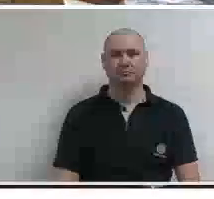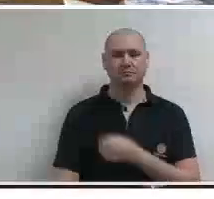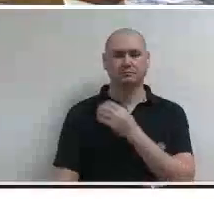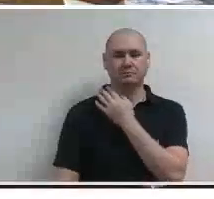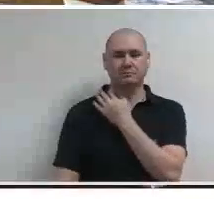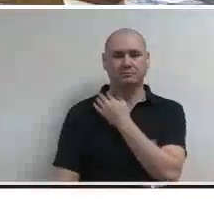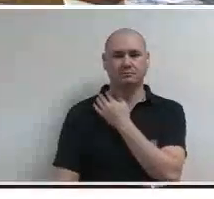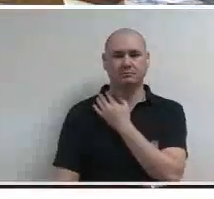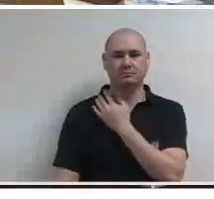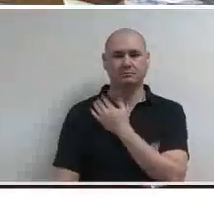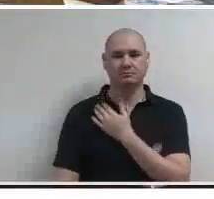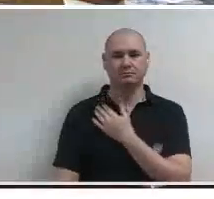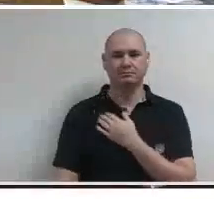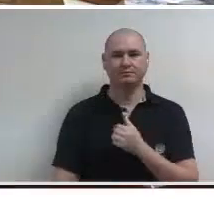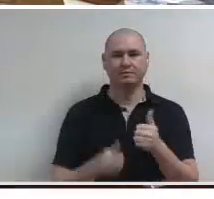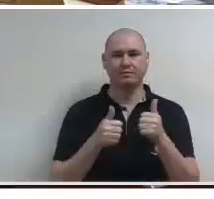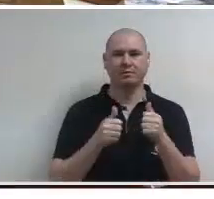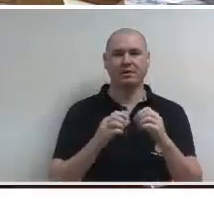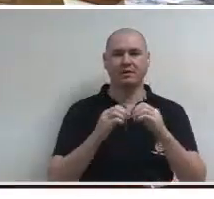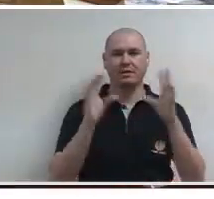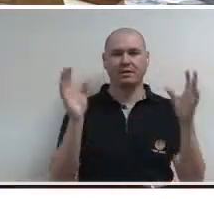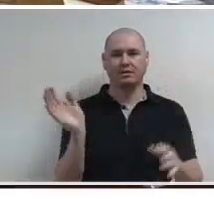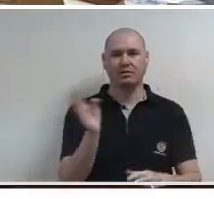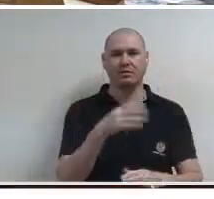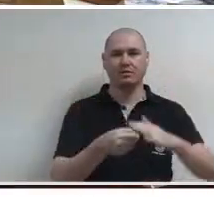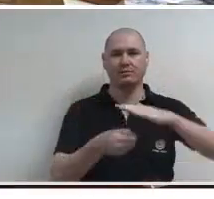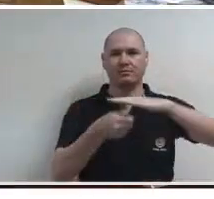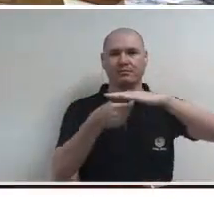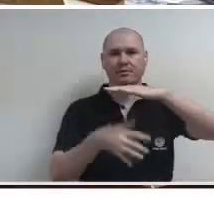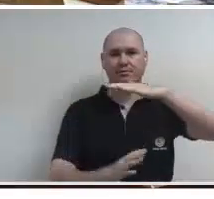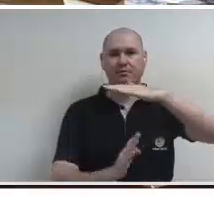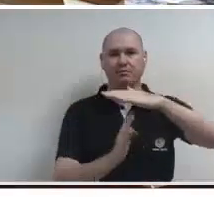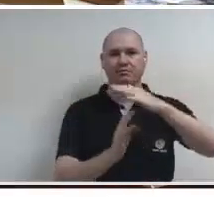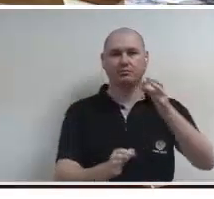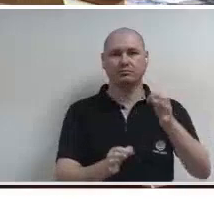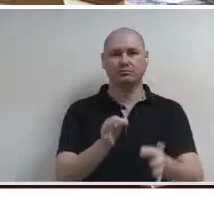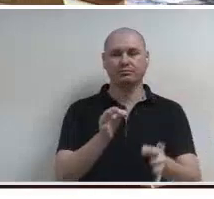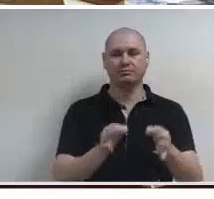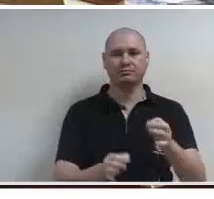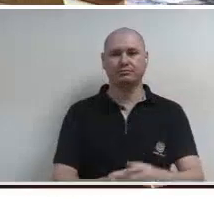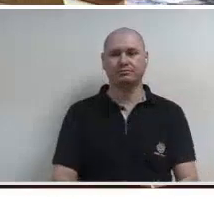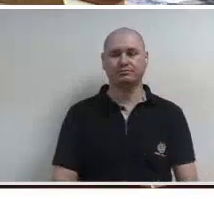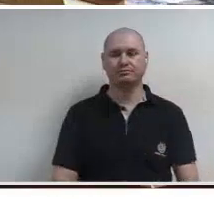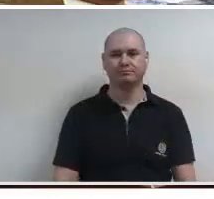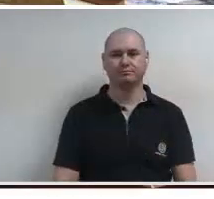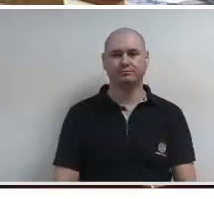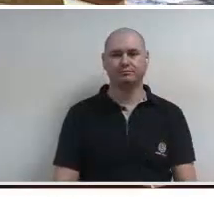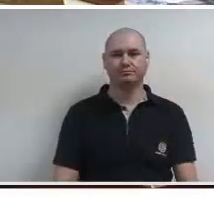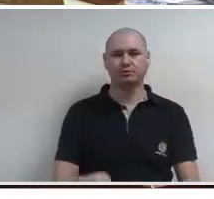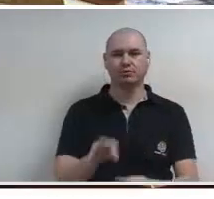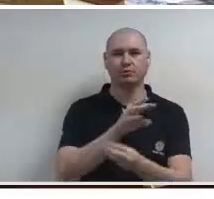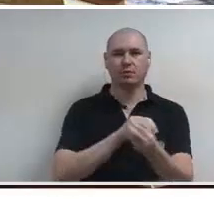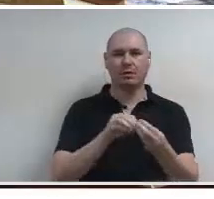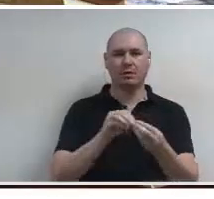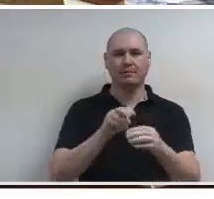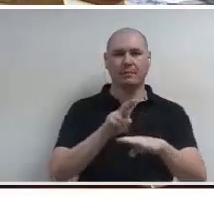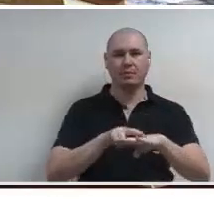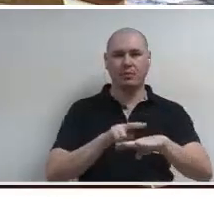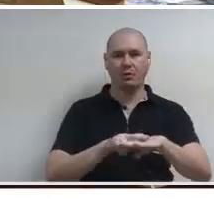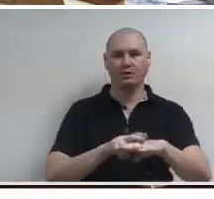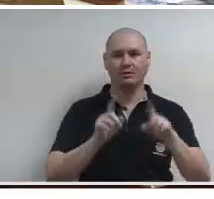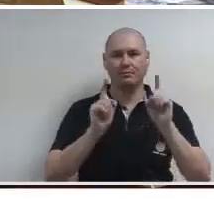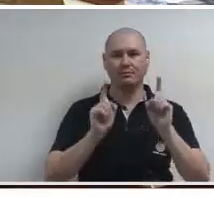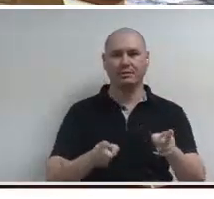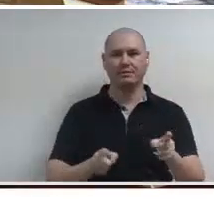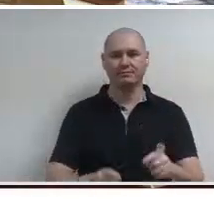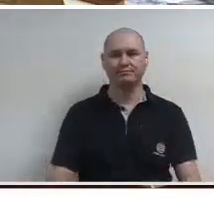Muy buen día, señoras ministras, señores ministros, ciudadanos que siguen esta transmisión. Damos inicio